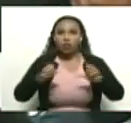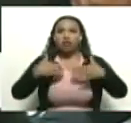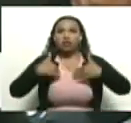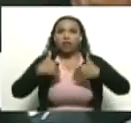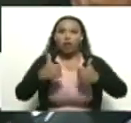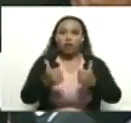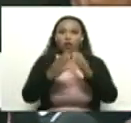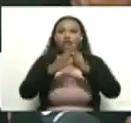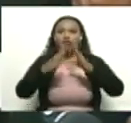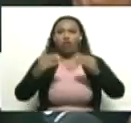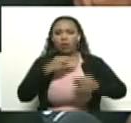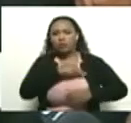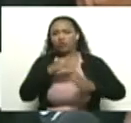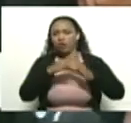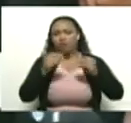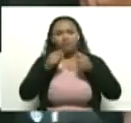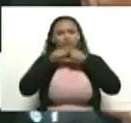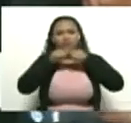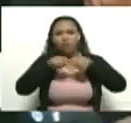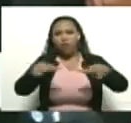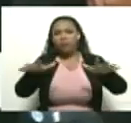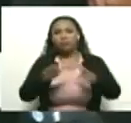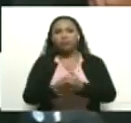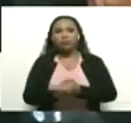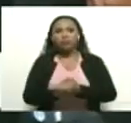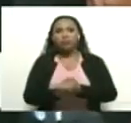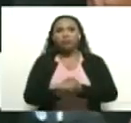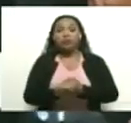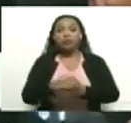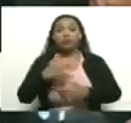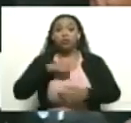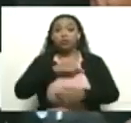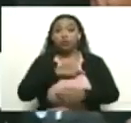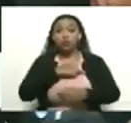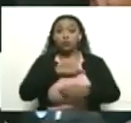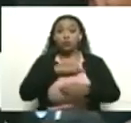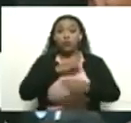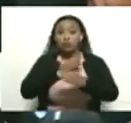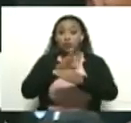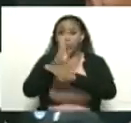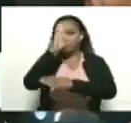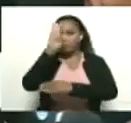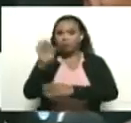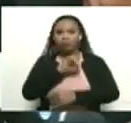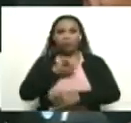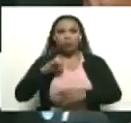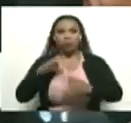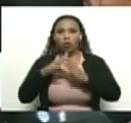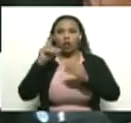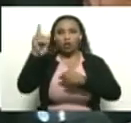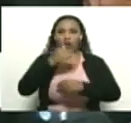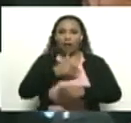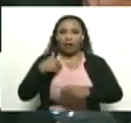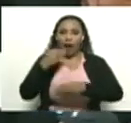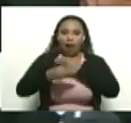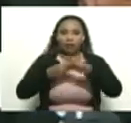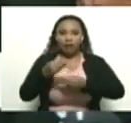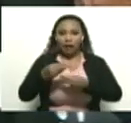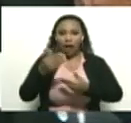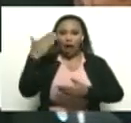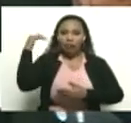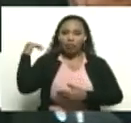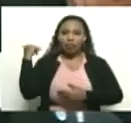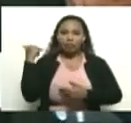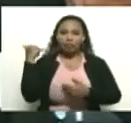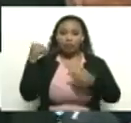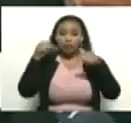salud. Miren, íbamos directo a la privatización de todo, y eso es lo que ellos quieren. Por eso